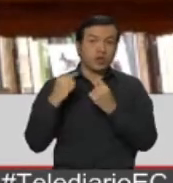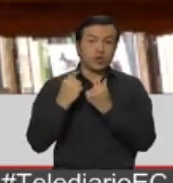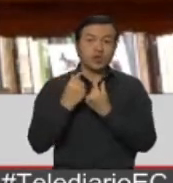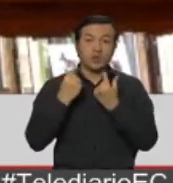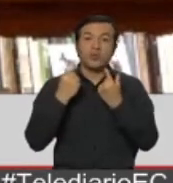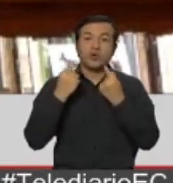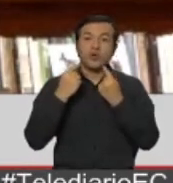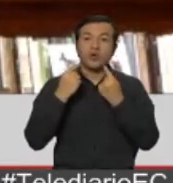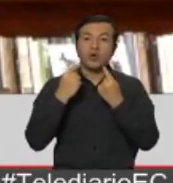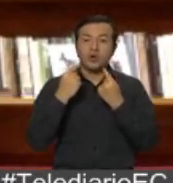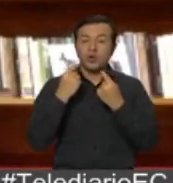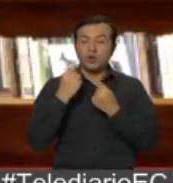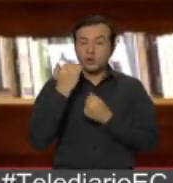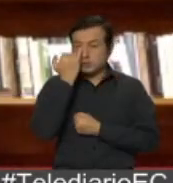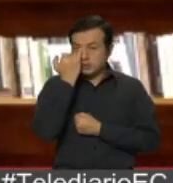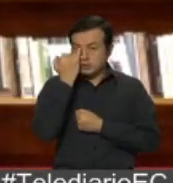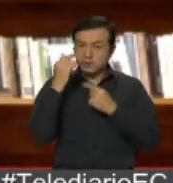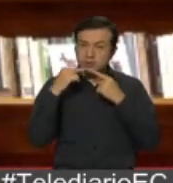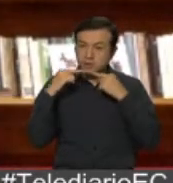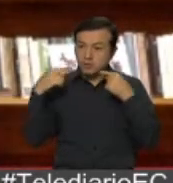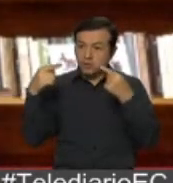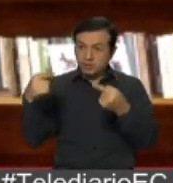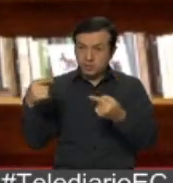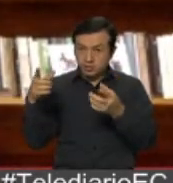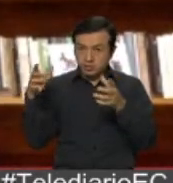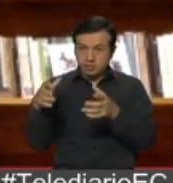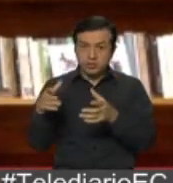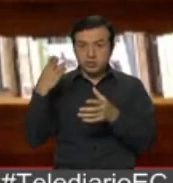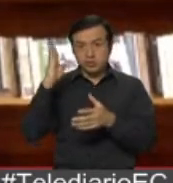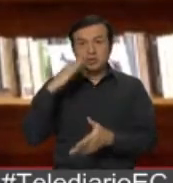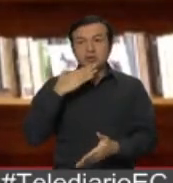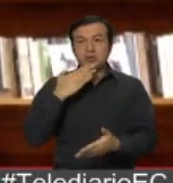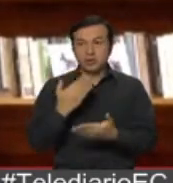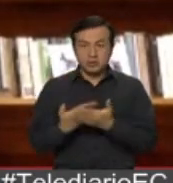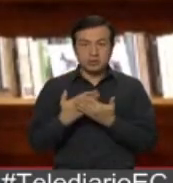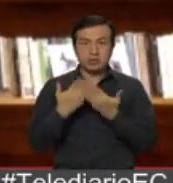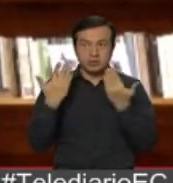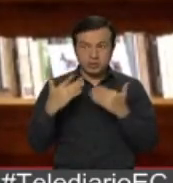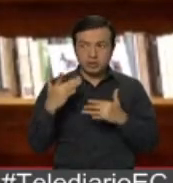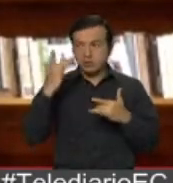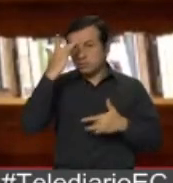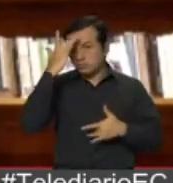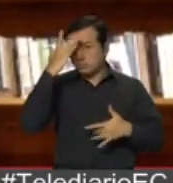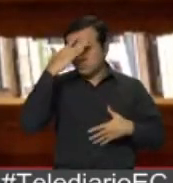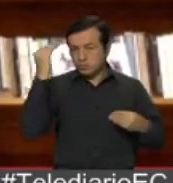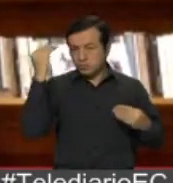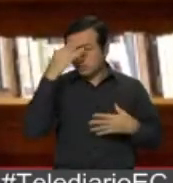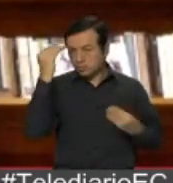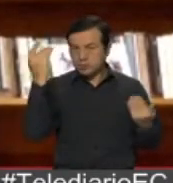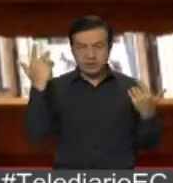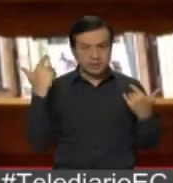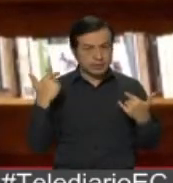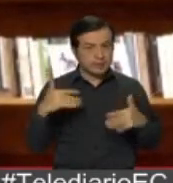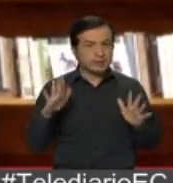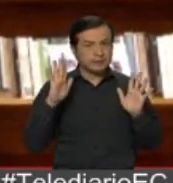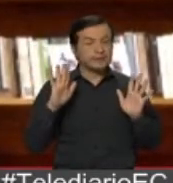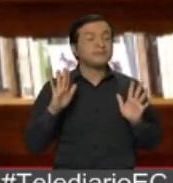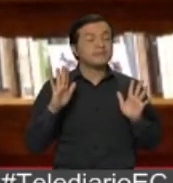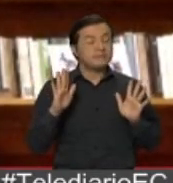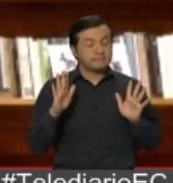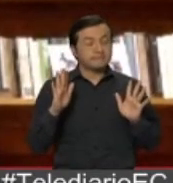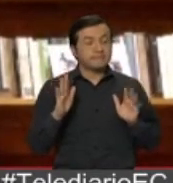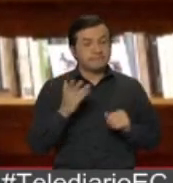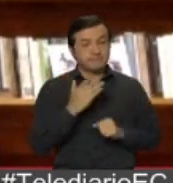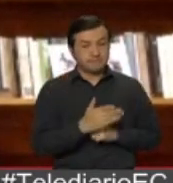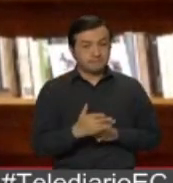igual en la provincia de Zamora, Chinchipe. Gracias a Dios se han ido superando. Lo que pasa, Fabricio, también es de